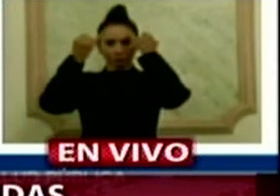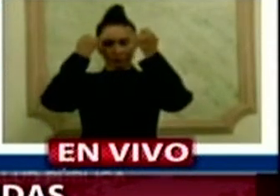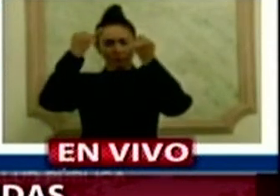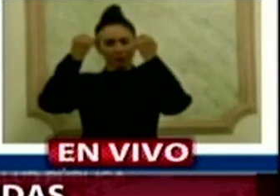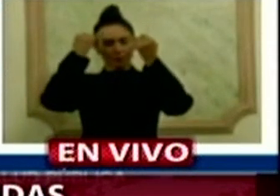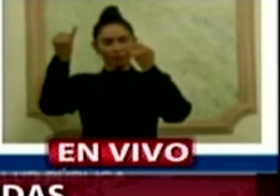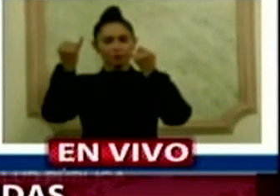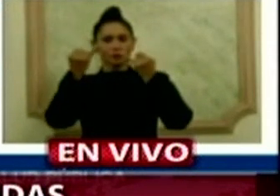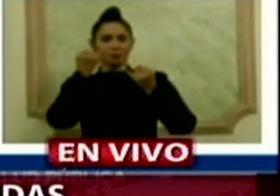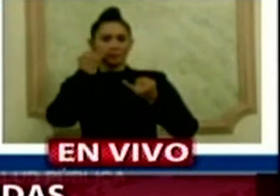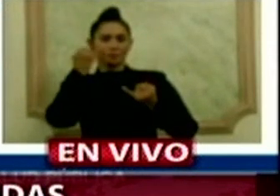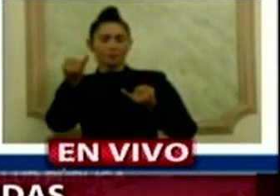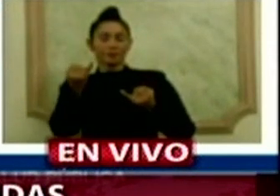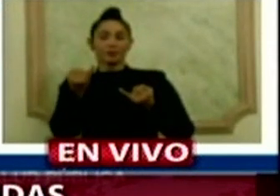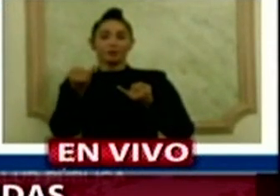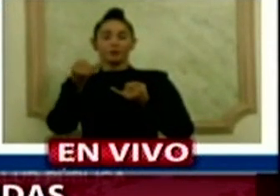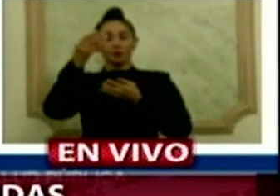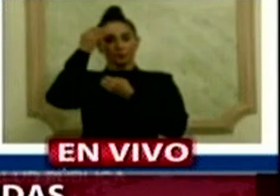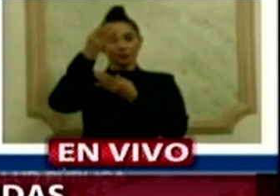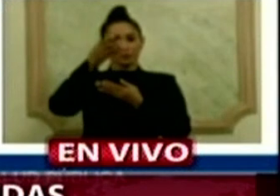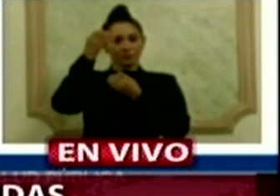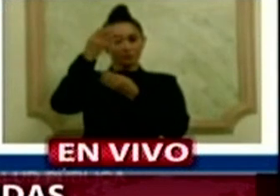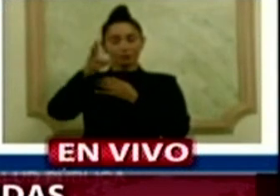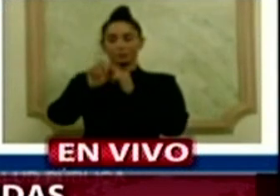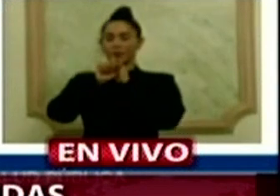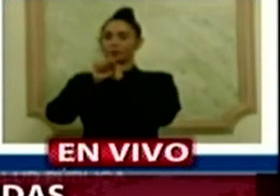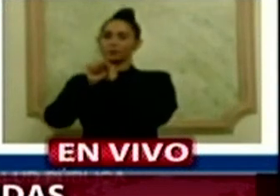su conocimiento y promoción en la